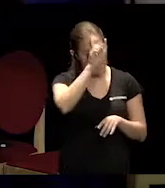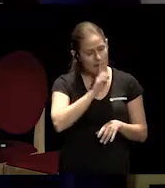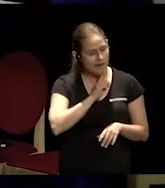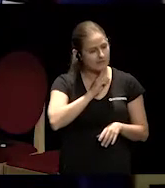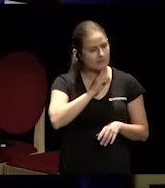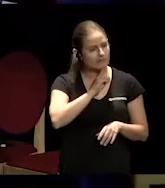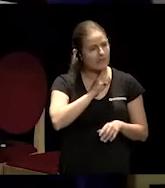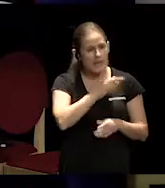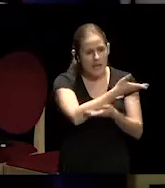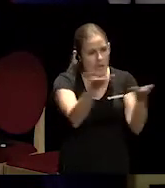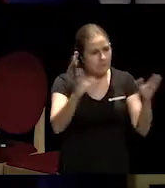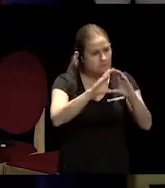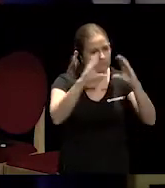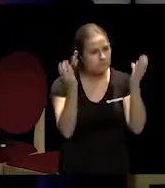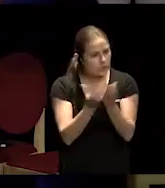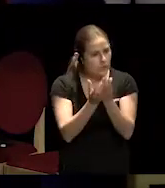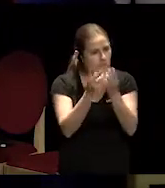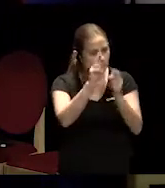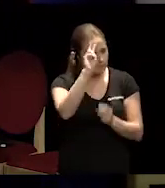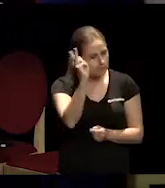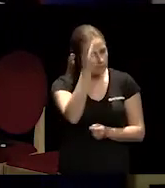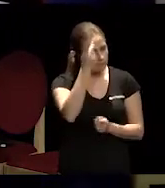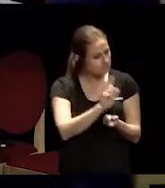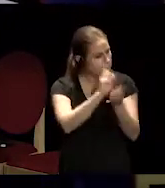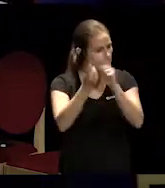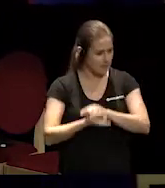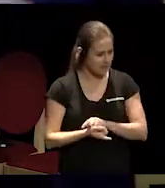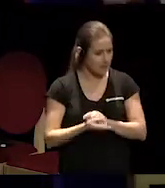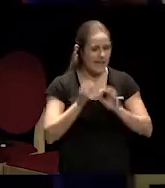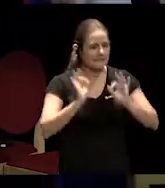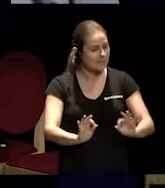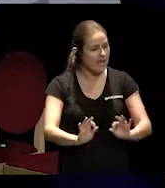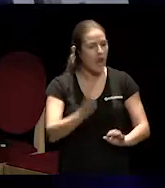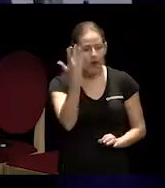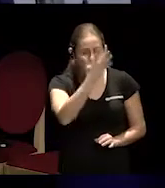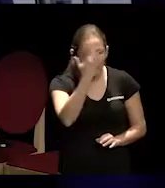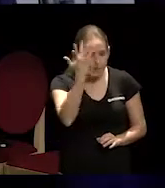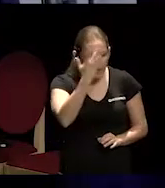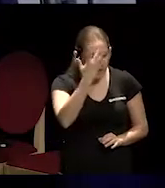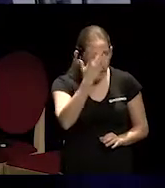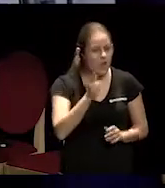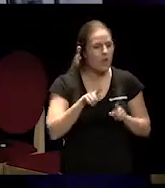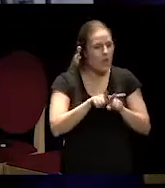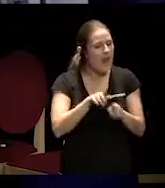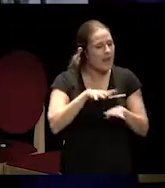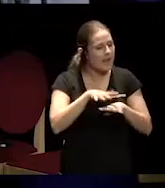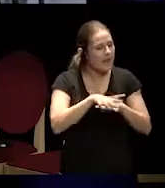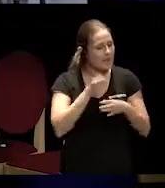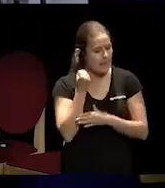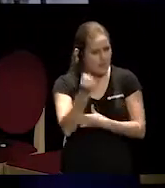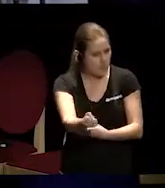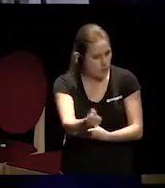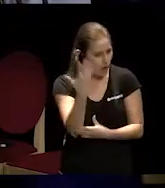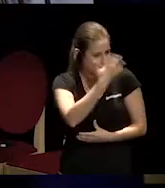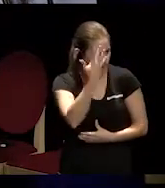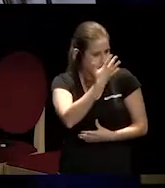los discapacitados en los carnavales, y crear pues una red internacional de apoyo a los carnavales. Muchísimas gracias